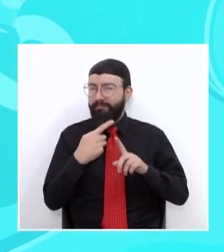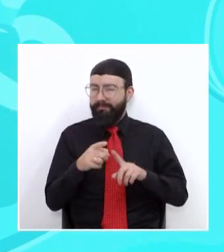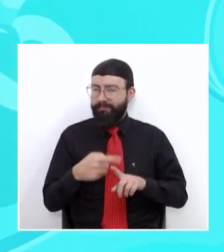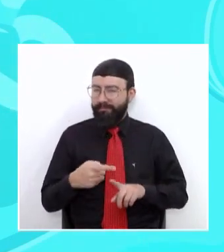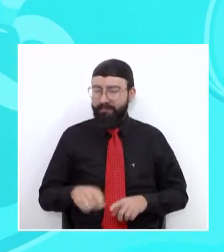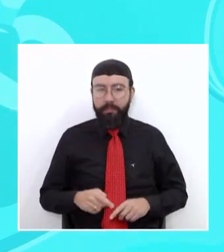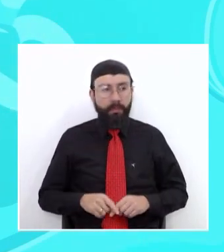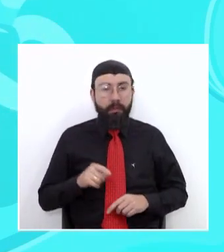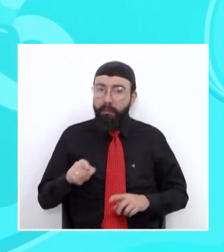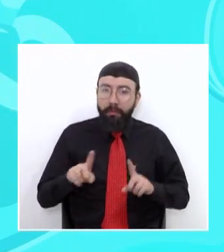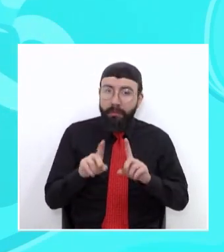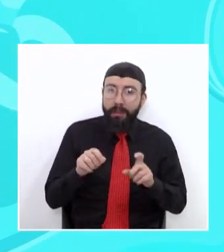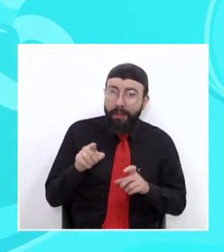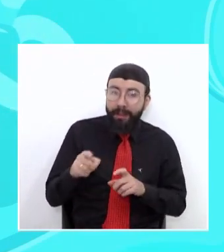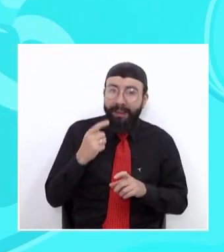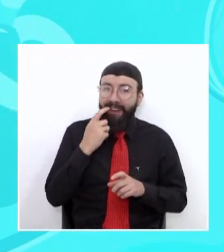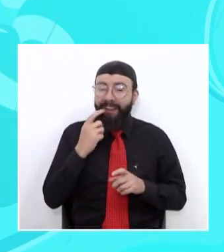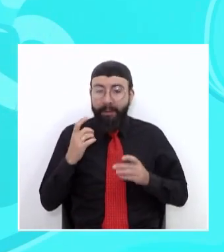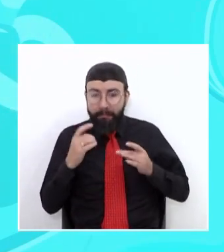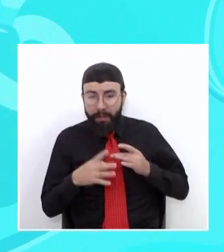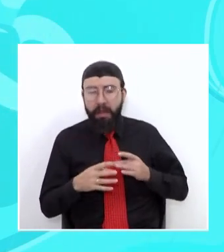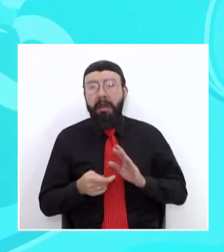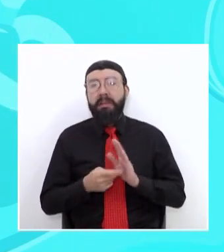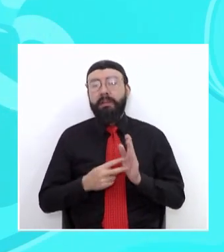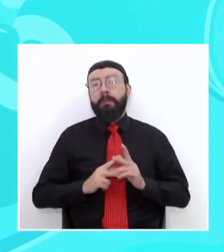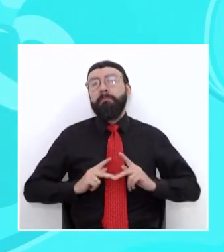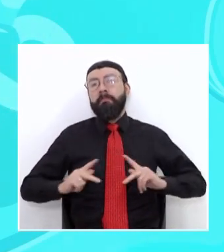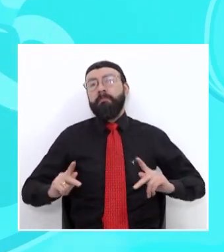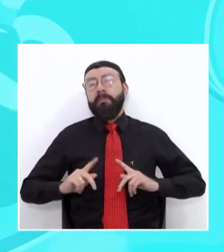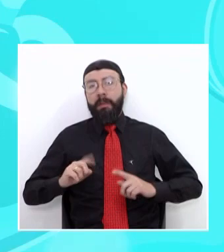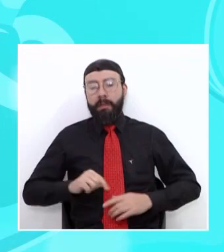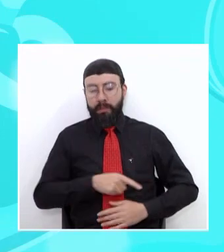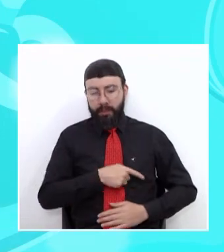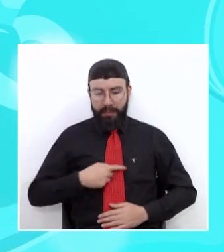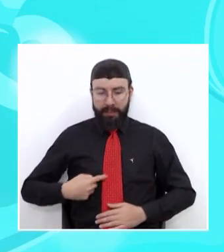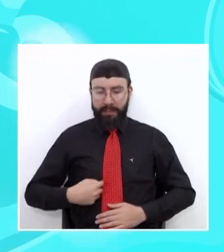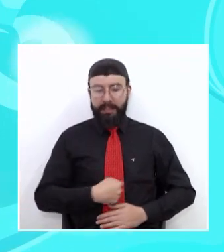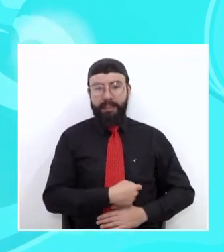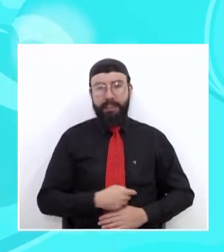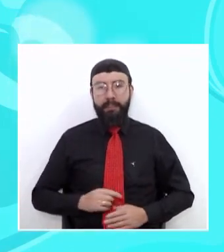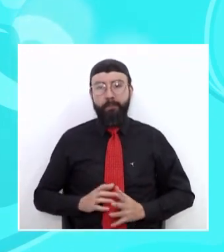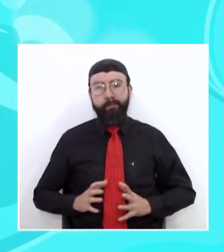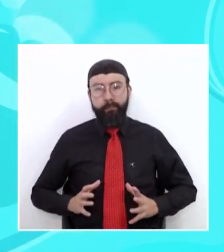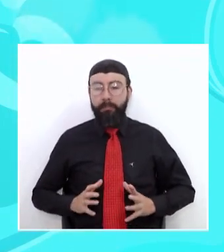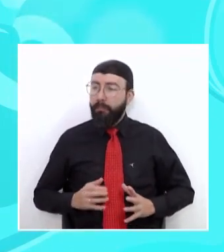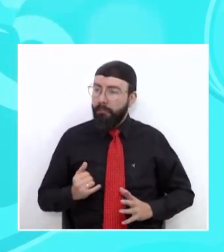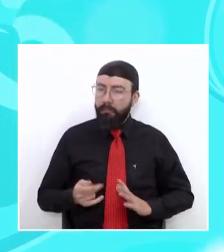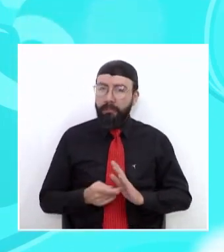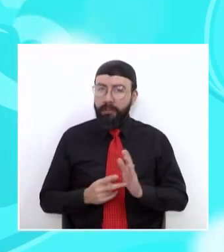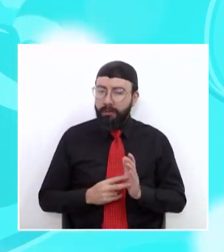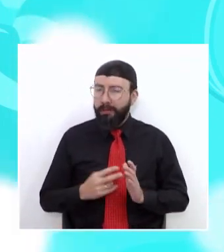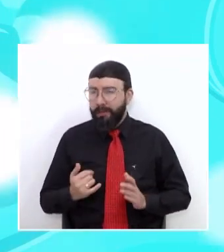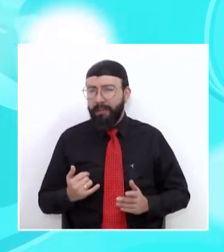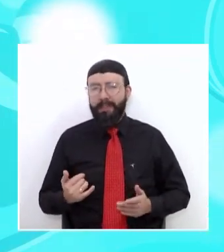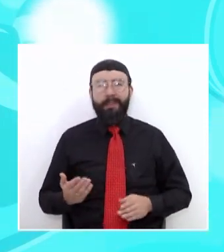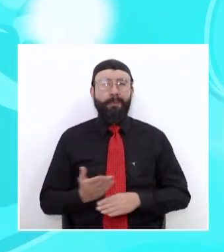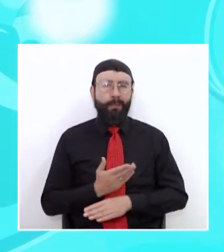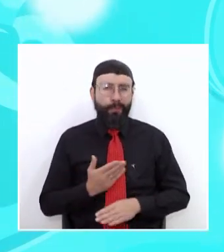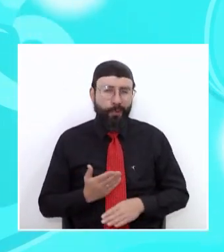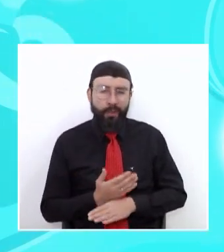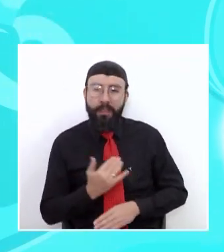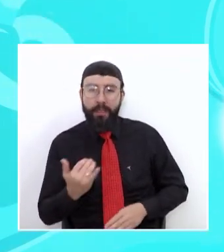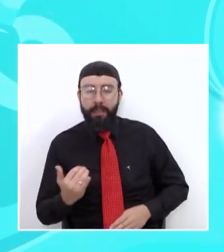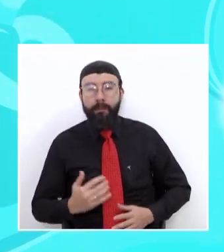hablamos del metal, estamos hablando de pulmón e intestino grueso. Entonces nos puede estar hablando de alteraciones a nivel